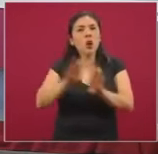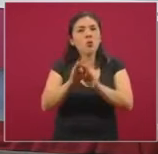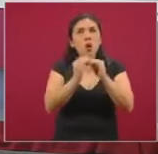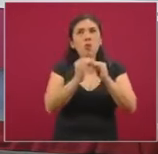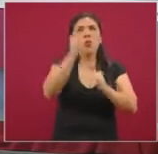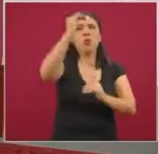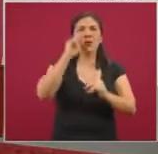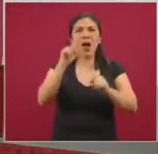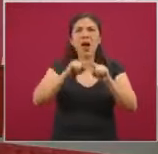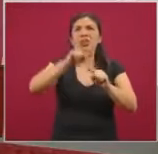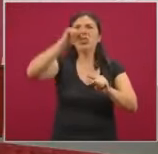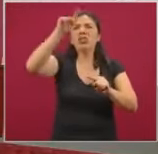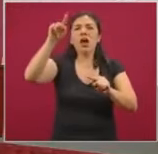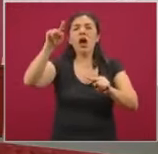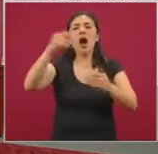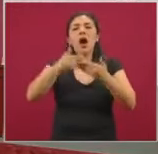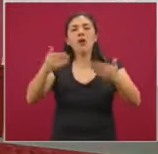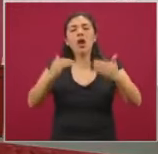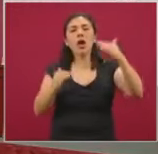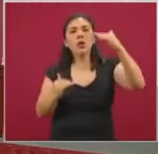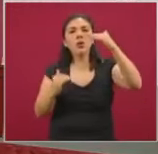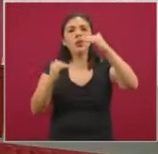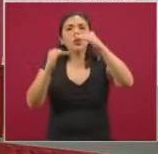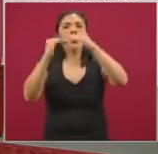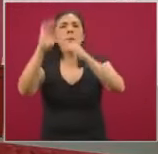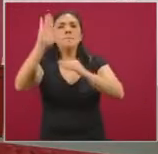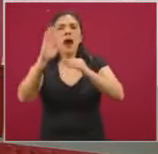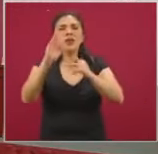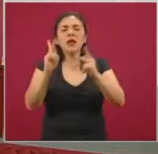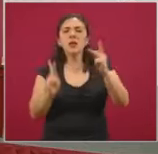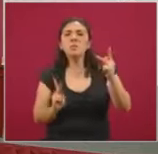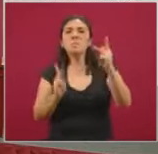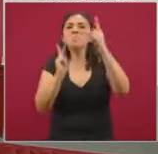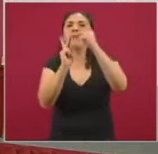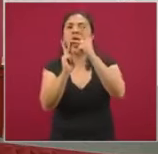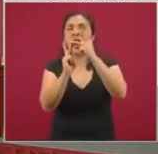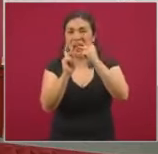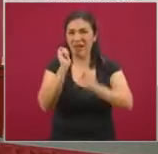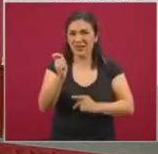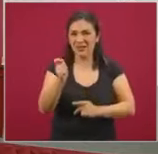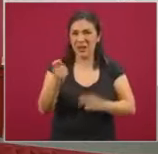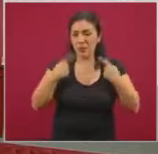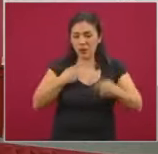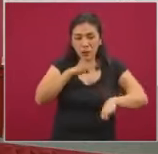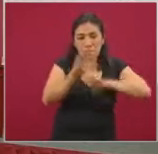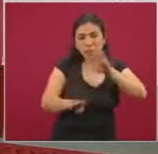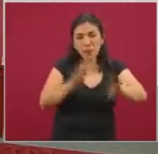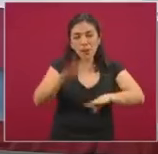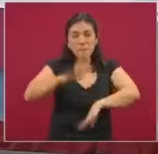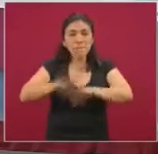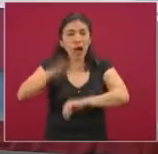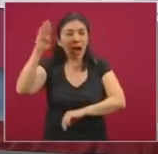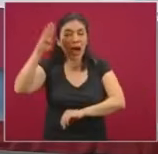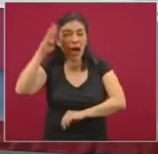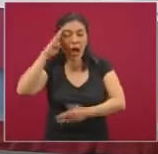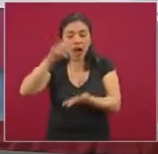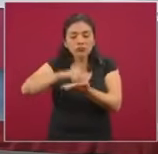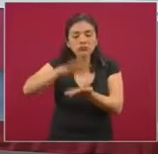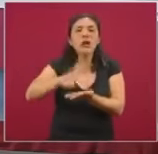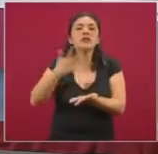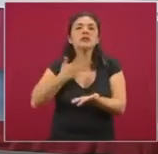en las últimas semanas prácticamente una gran mayoría del componente de exceso de mortalidad está registrado en